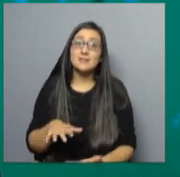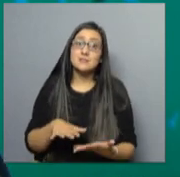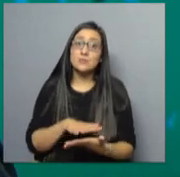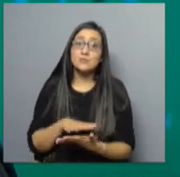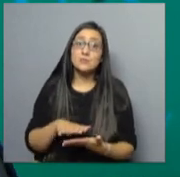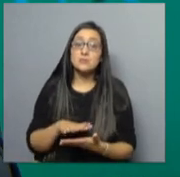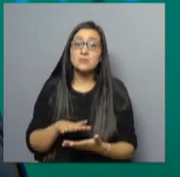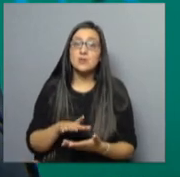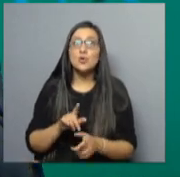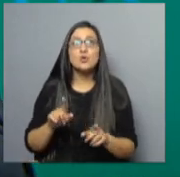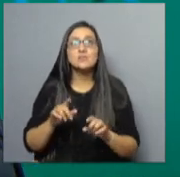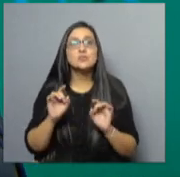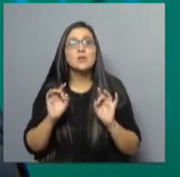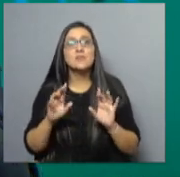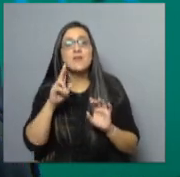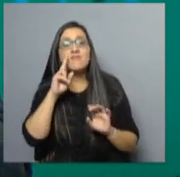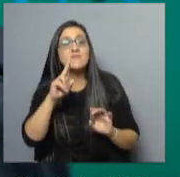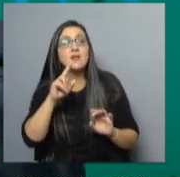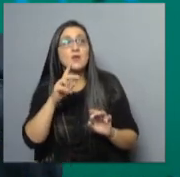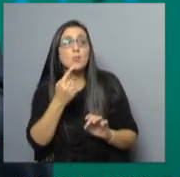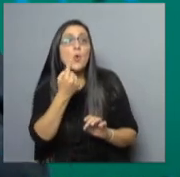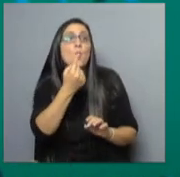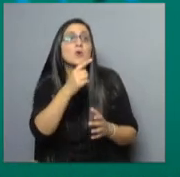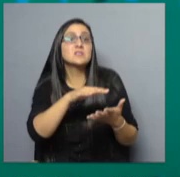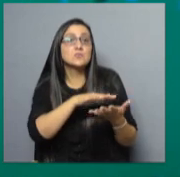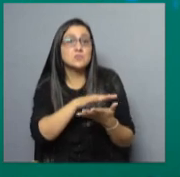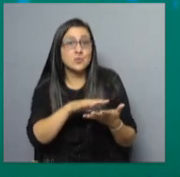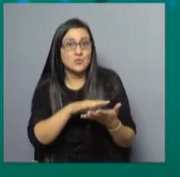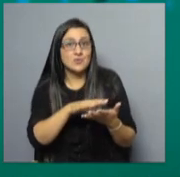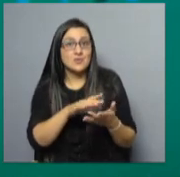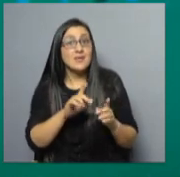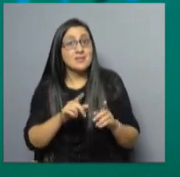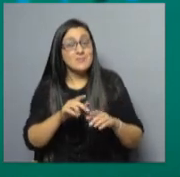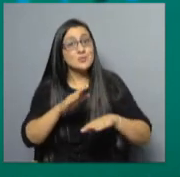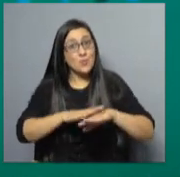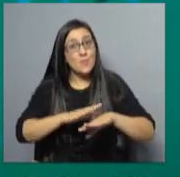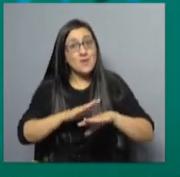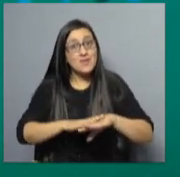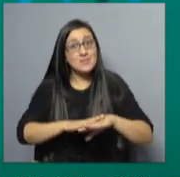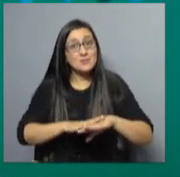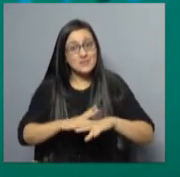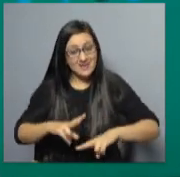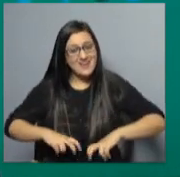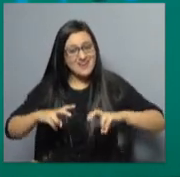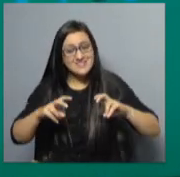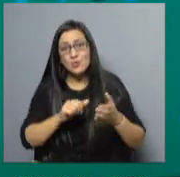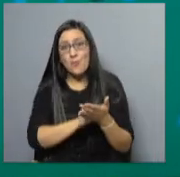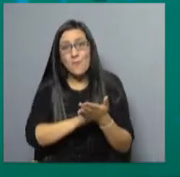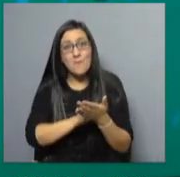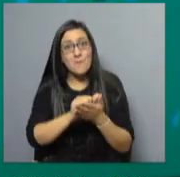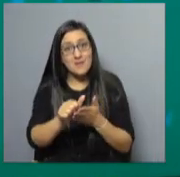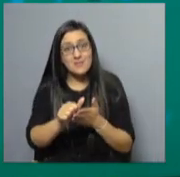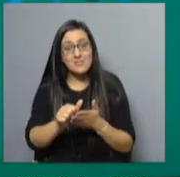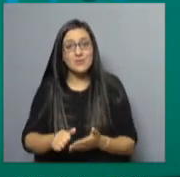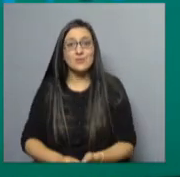no sólo hay que verlos como como casos aislados sino en momentos en en secuencias en análisis que supongo yo que para